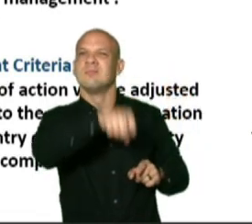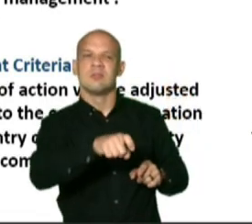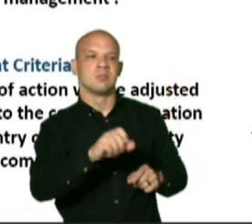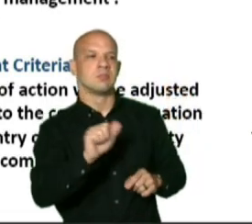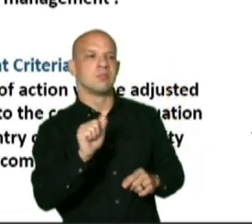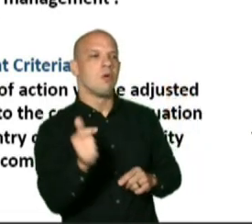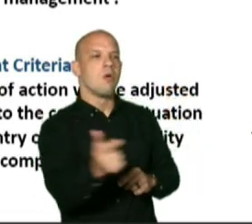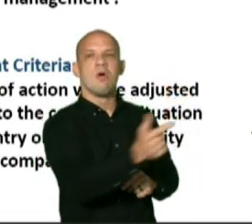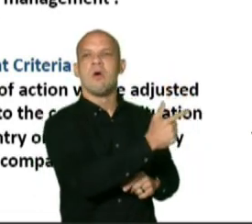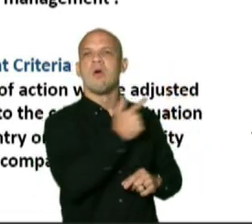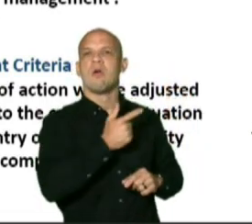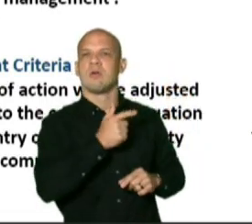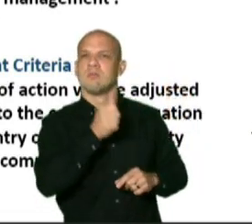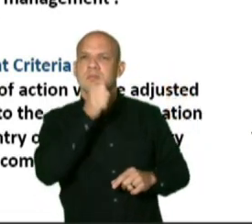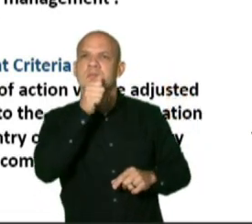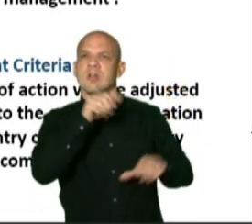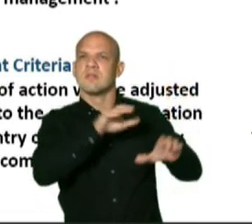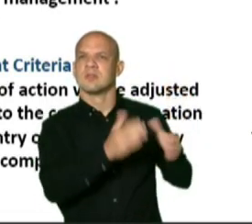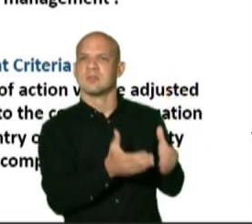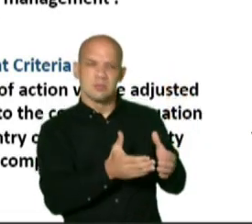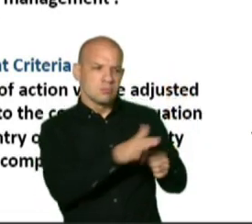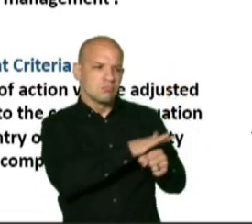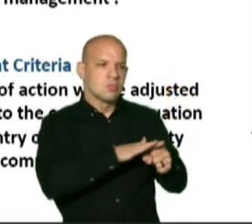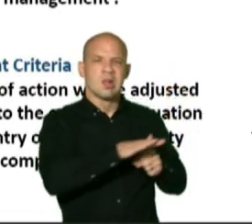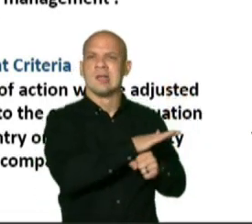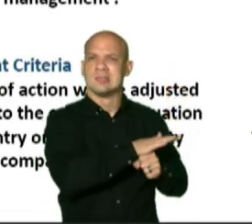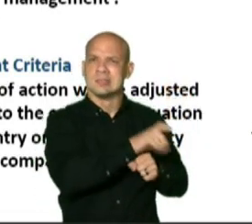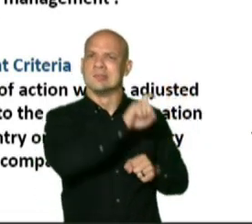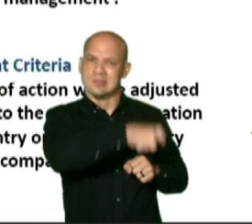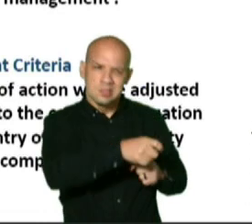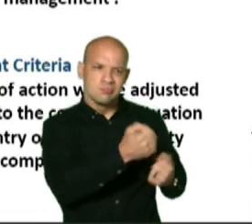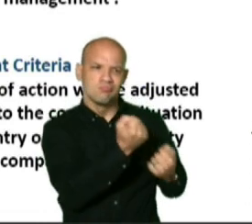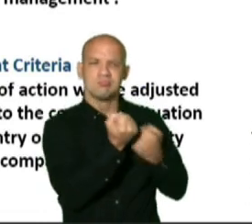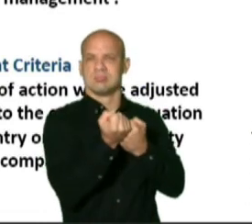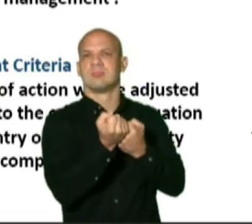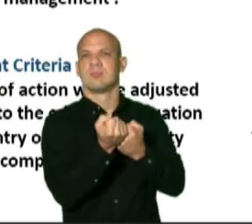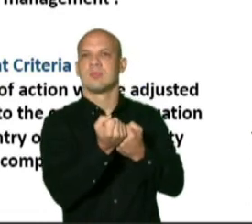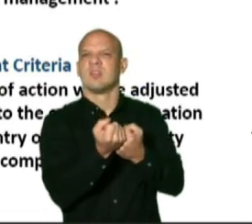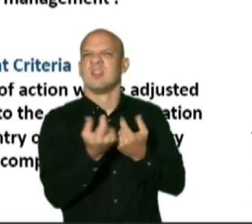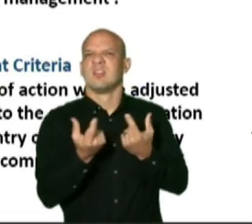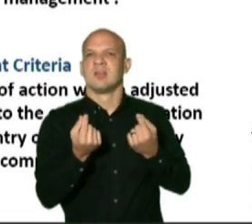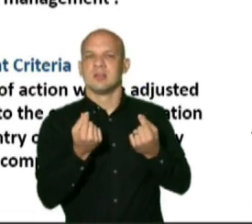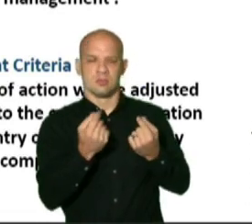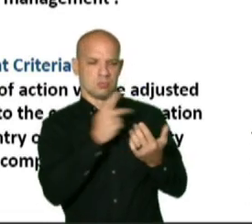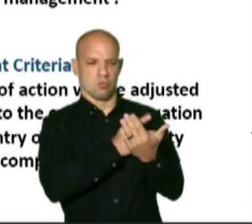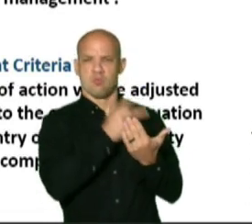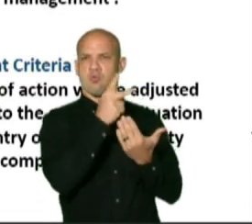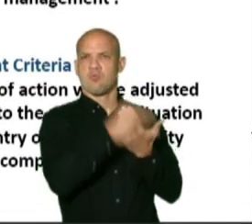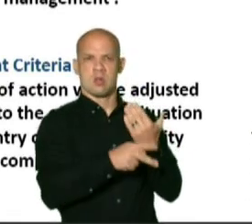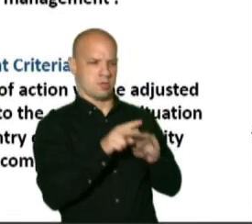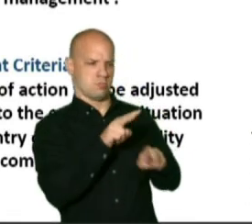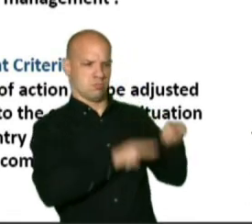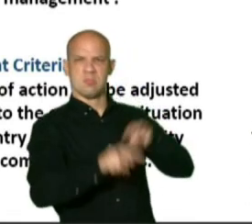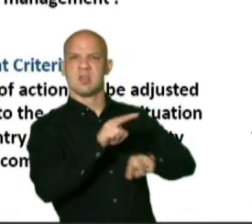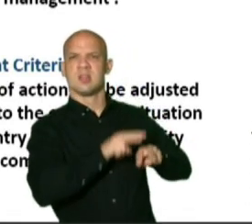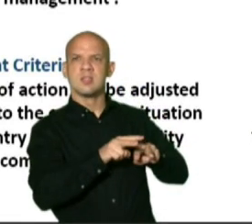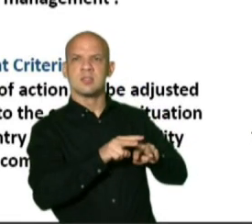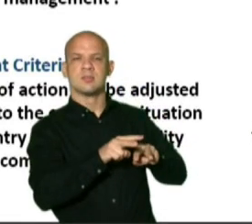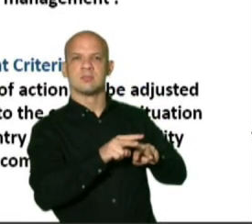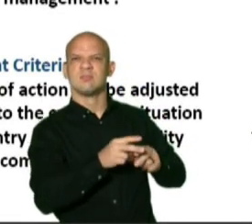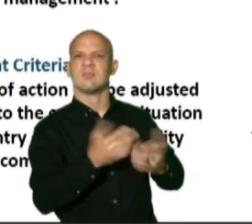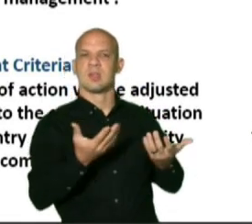participación colaborativa del sector privado. Desarrollamos este programa de auditoría de forma tal de que las compañías que